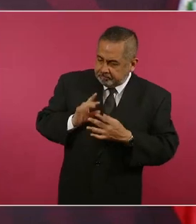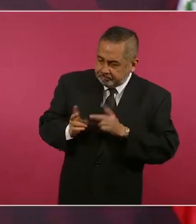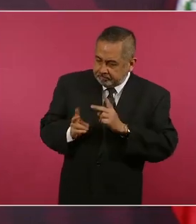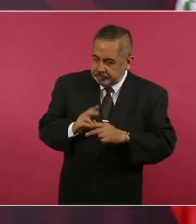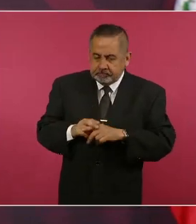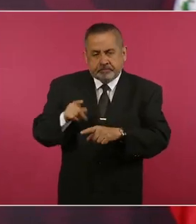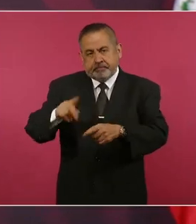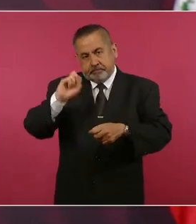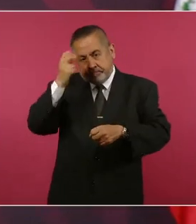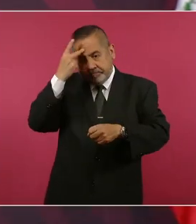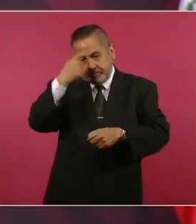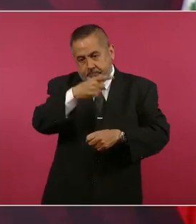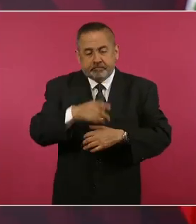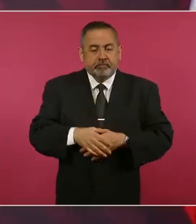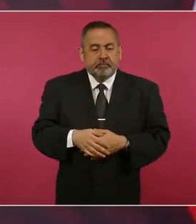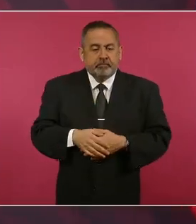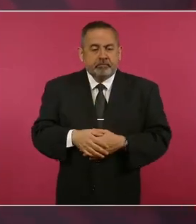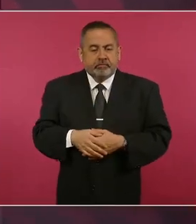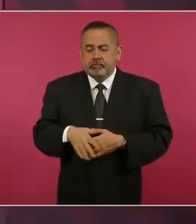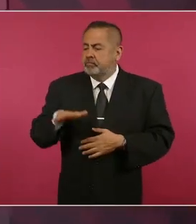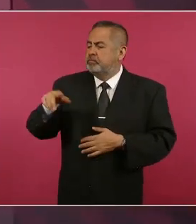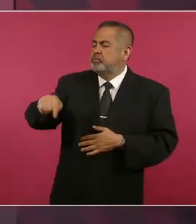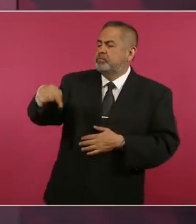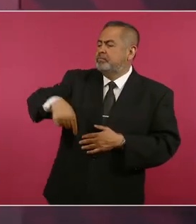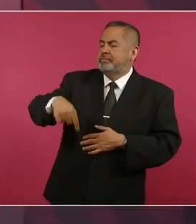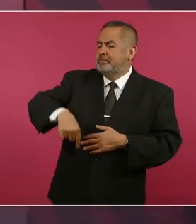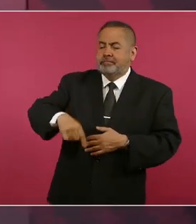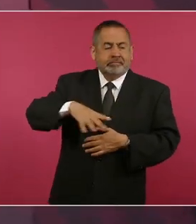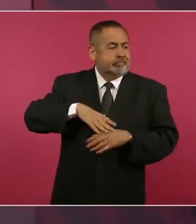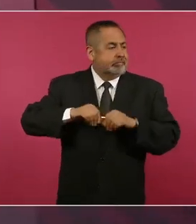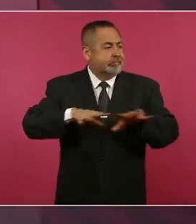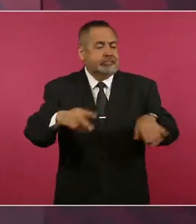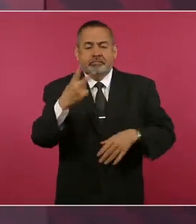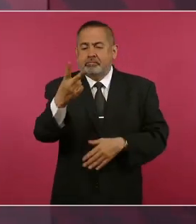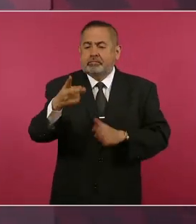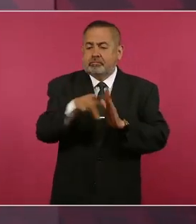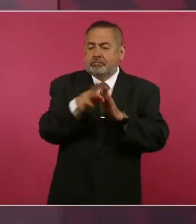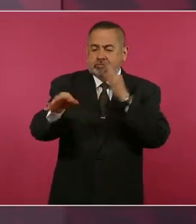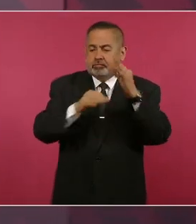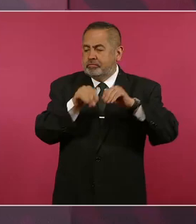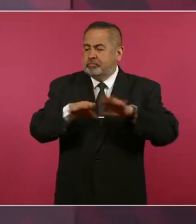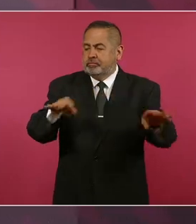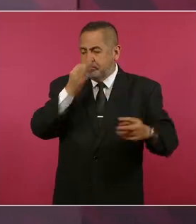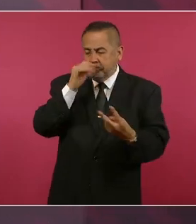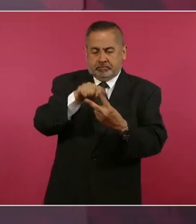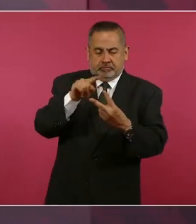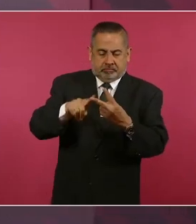San Luis Potosí, me decía: aquí hay dos periódicos, uno